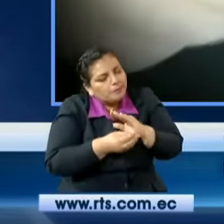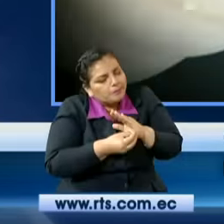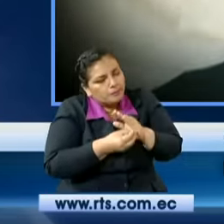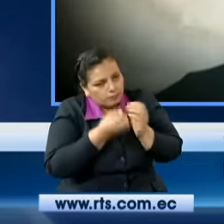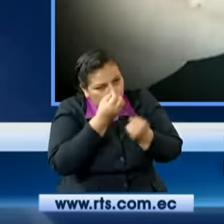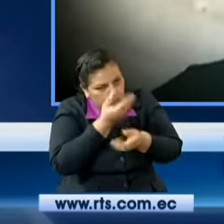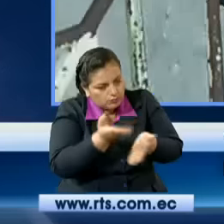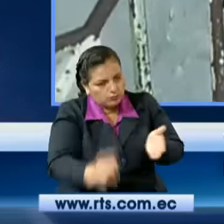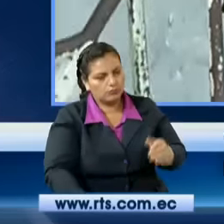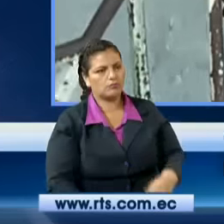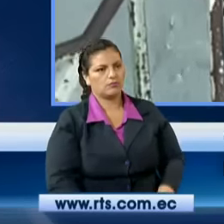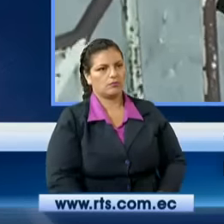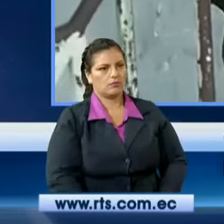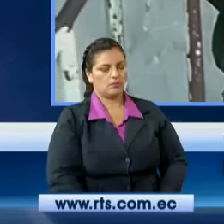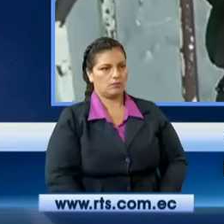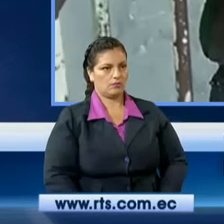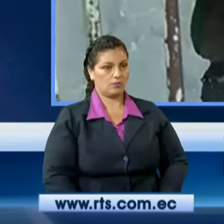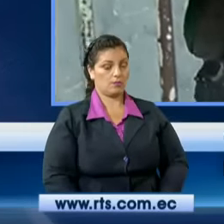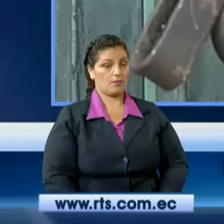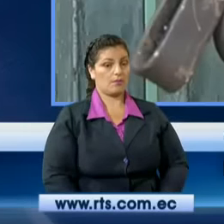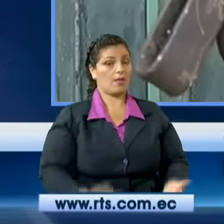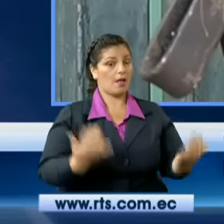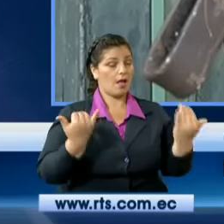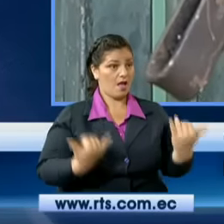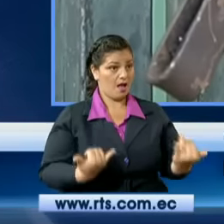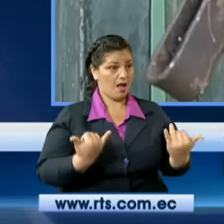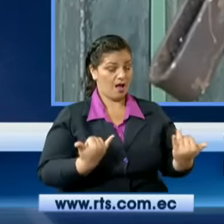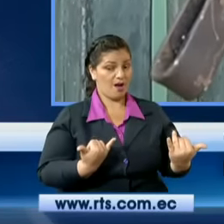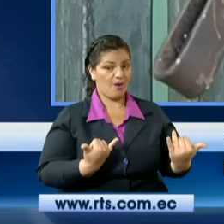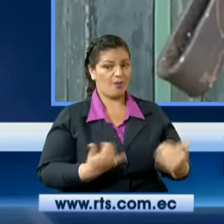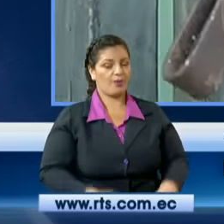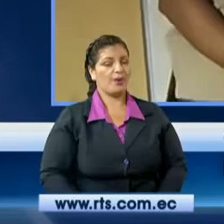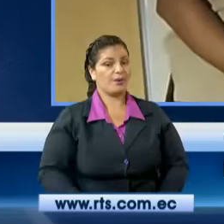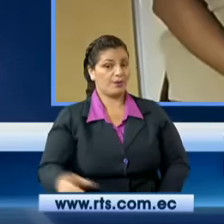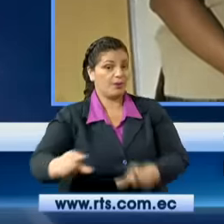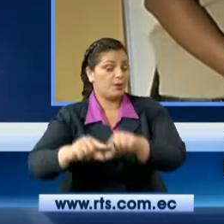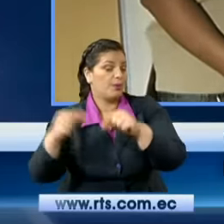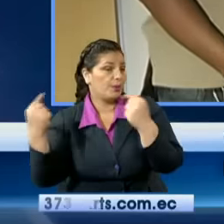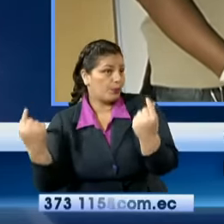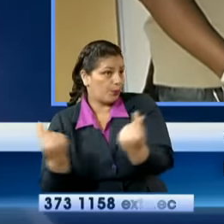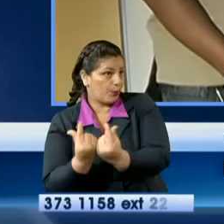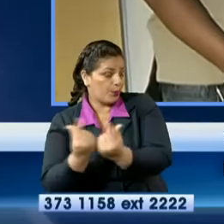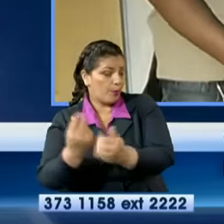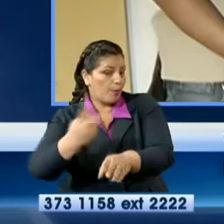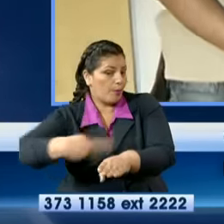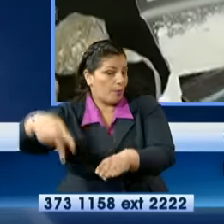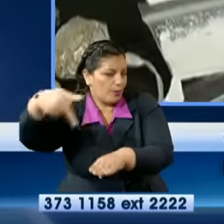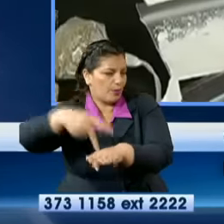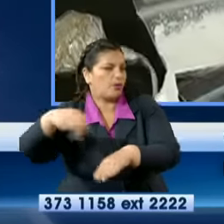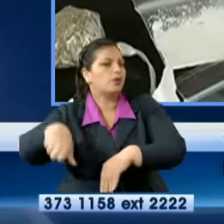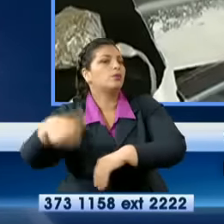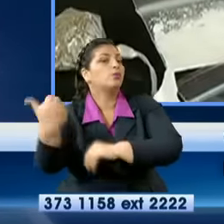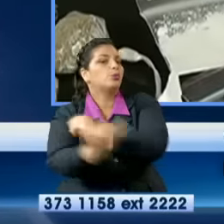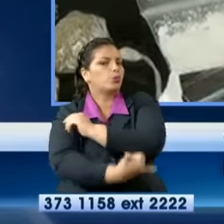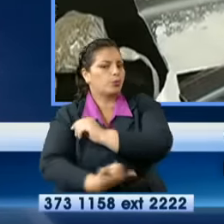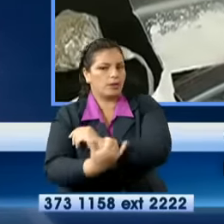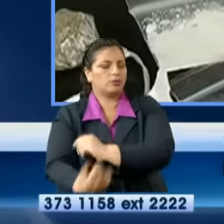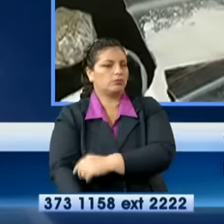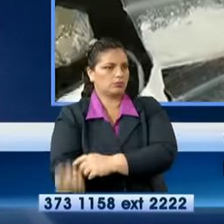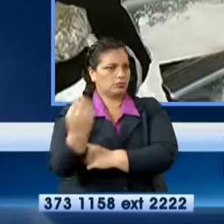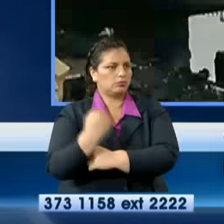Tenemos ahorita nosotros la presencia de unos peritos extranjeros aquí en el país, que obviamente para nosotros es una fortaleza. La presencia de ellos lo que va a